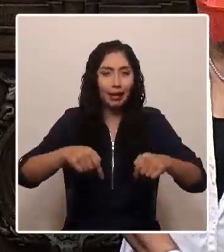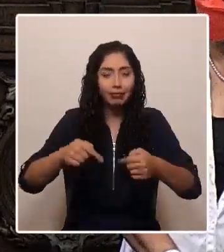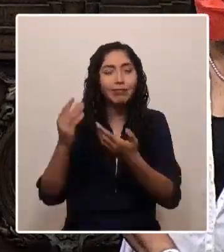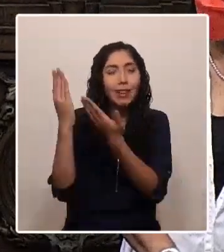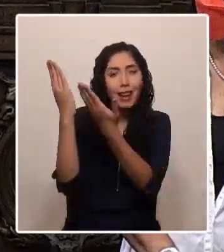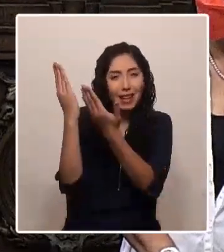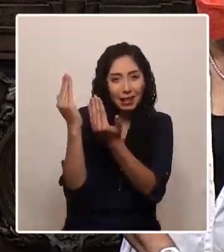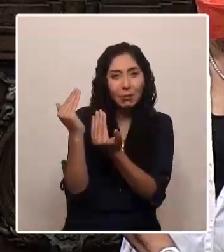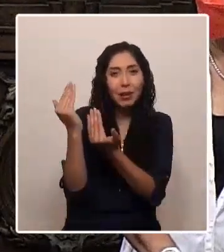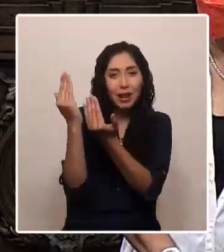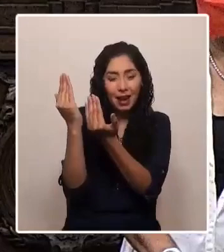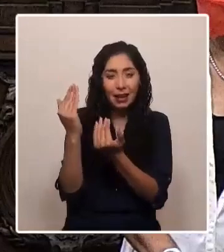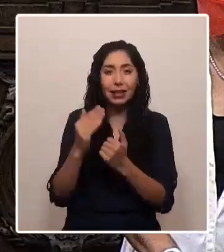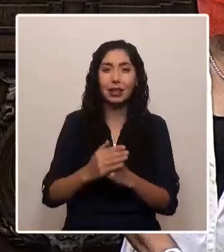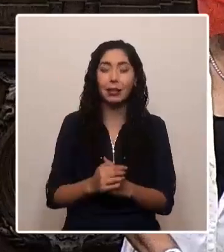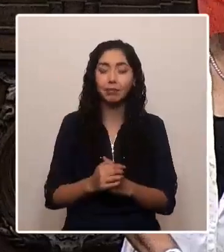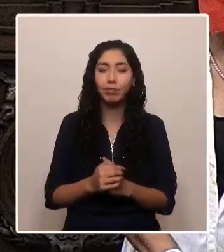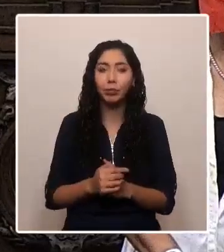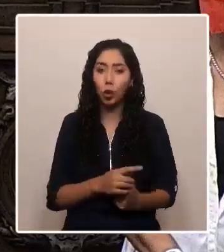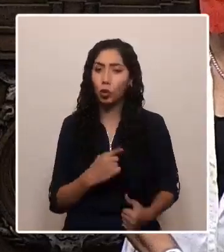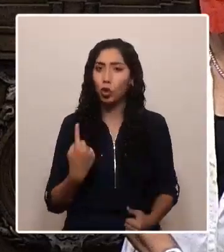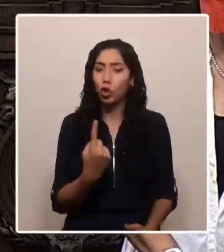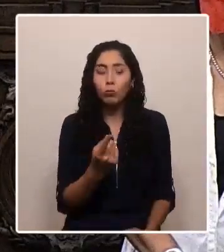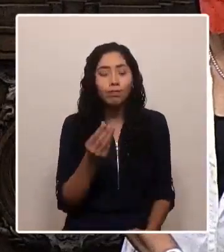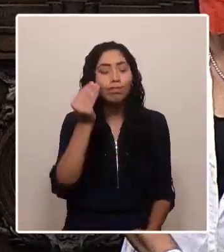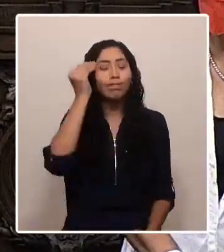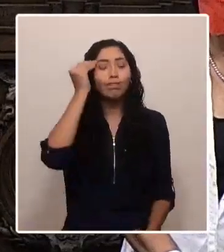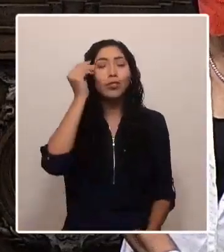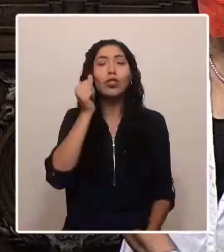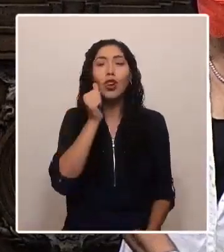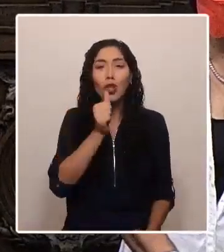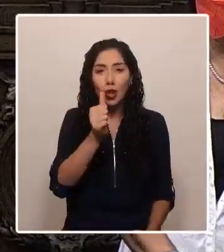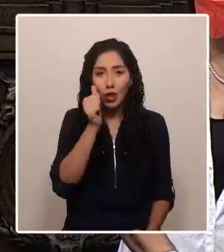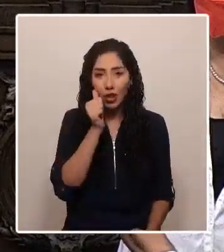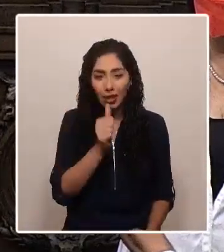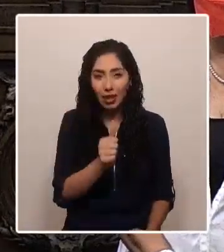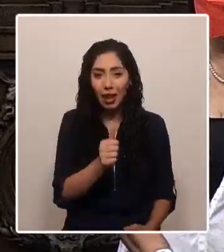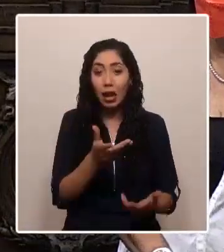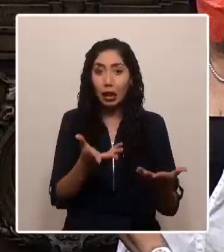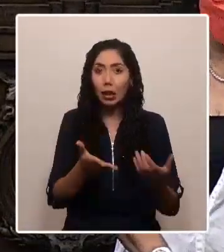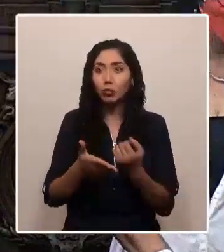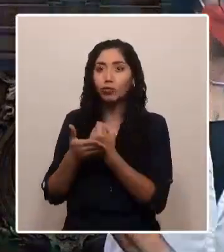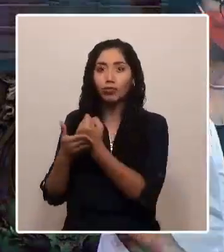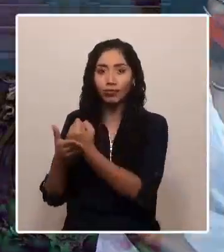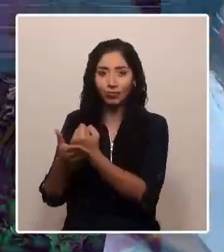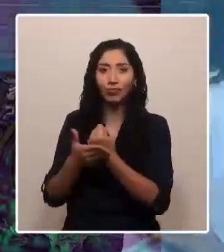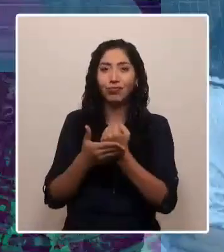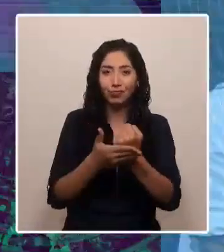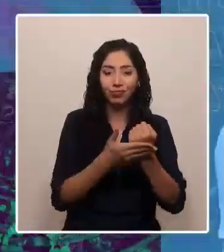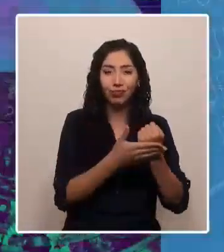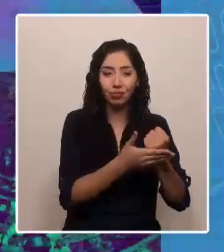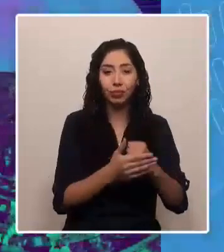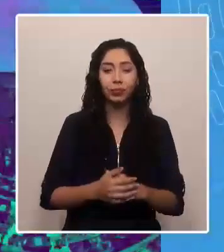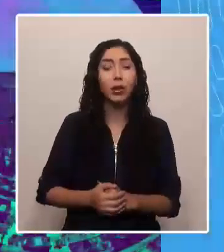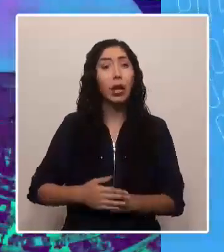esperanza y que nos recuerdan cada día que todo se hace de manera colaborativa, porque queremos colaborar con